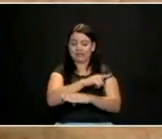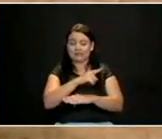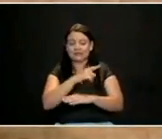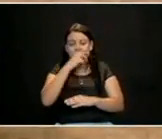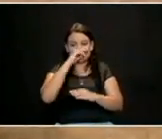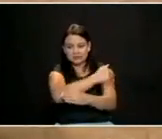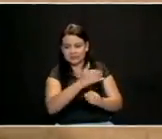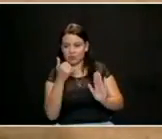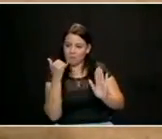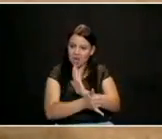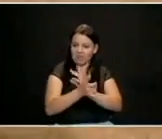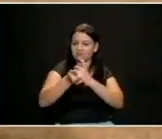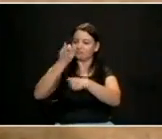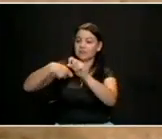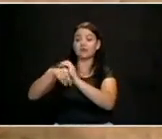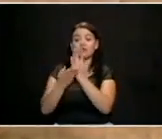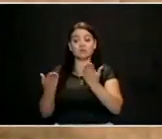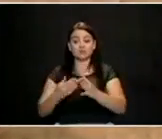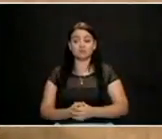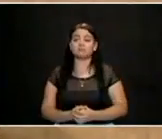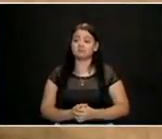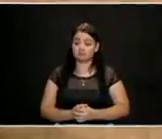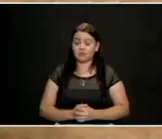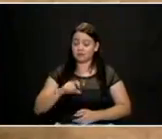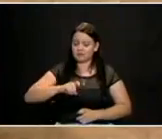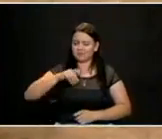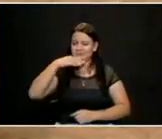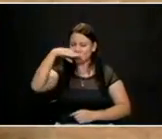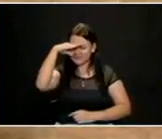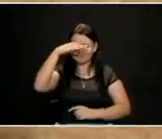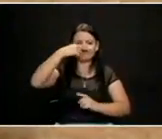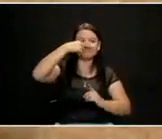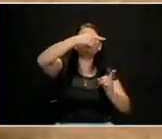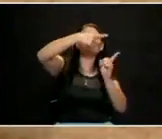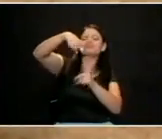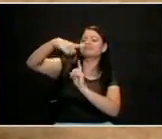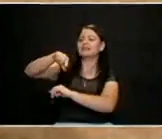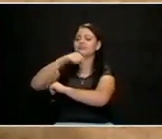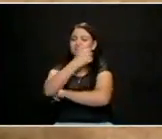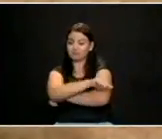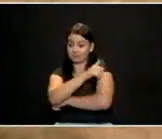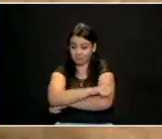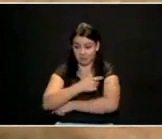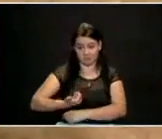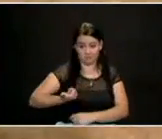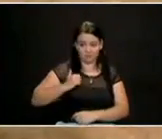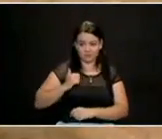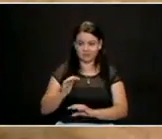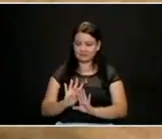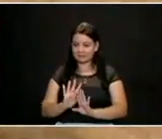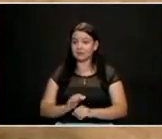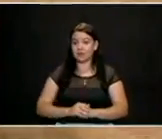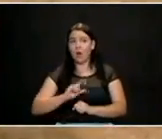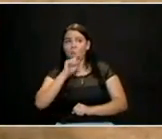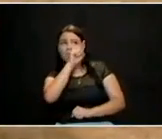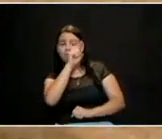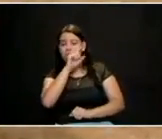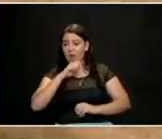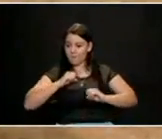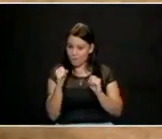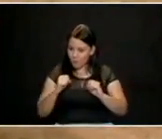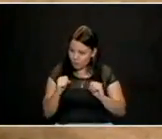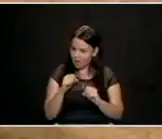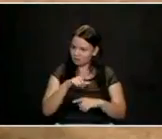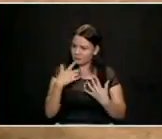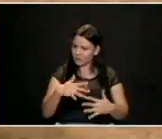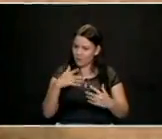también hay que decir, hay que aprovechar el turismo de calidad. Bogotá montó el Movistar Arena y hoy hay muchos conciertos que están llegando a Bogotá que no están